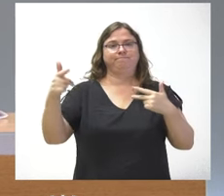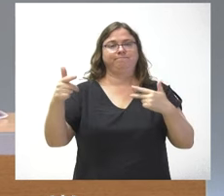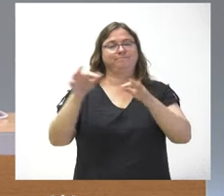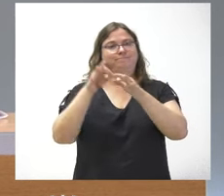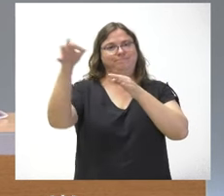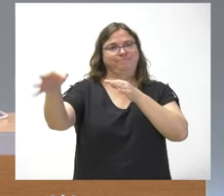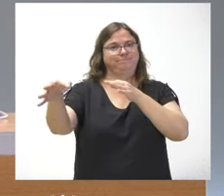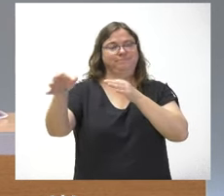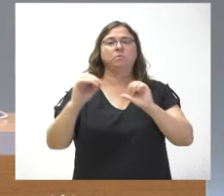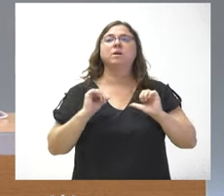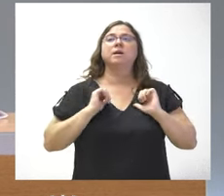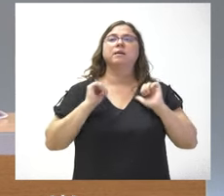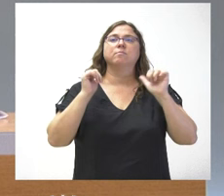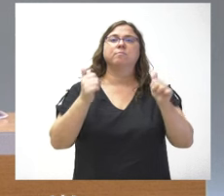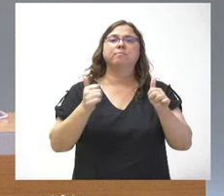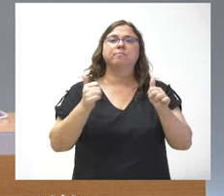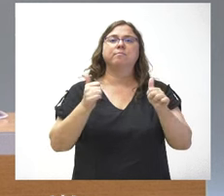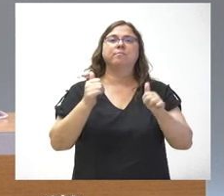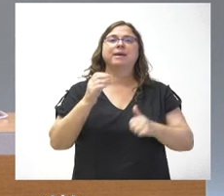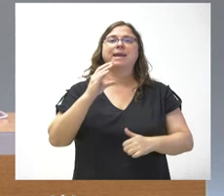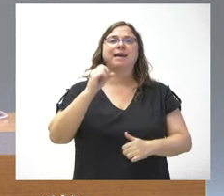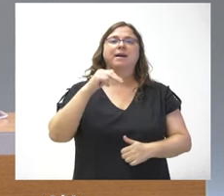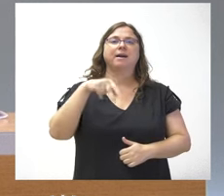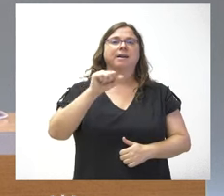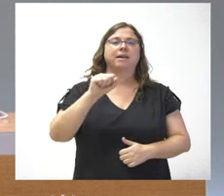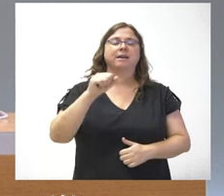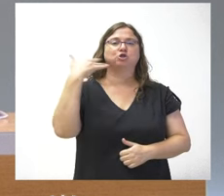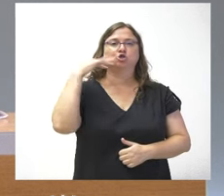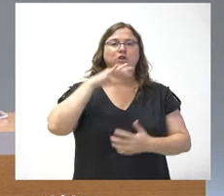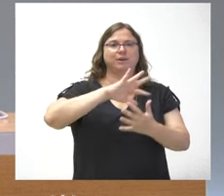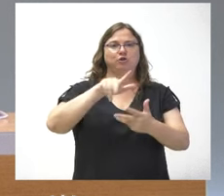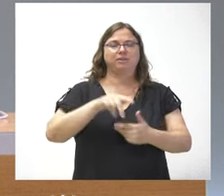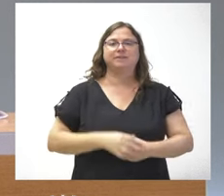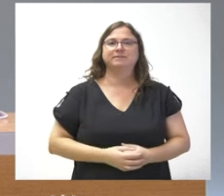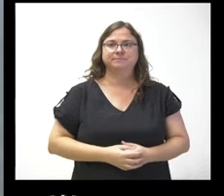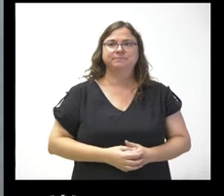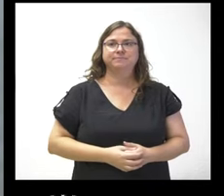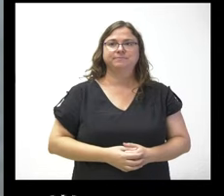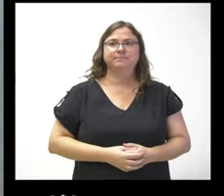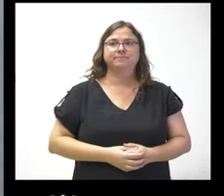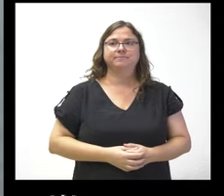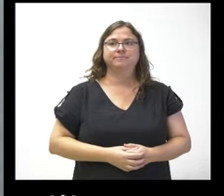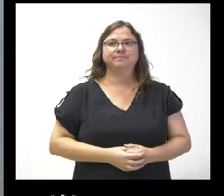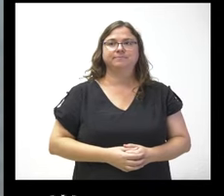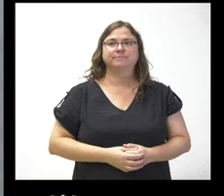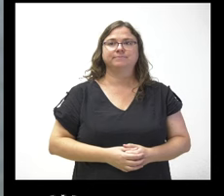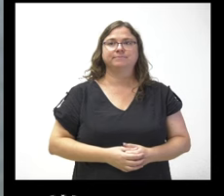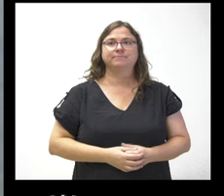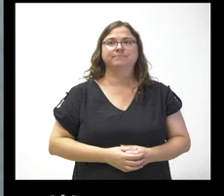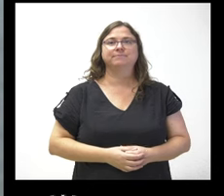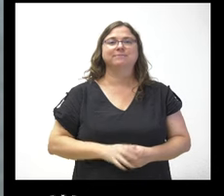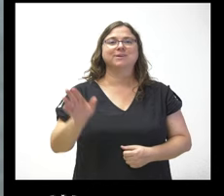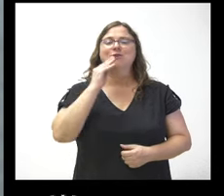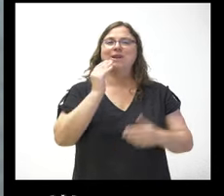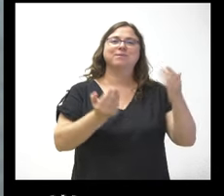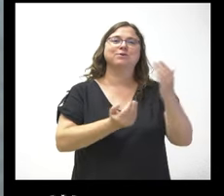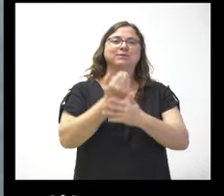telemática comenzamos con Encarna Muñoz en de Soria noticias adelante Encarna Hola Buenos